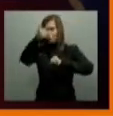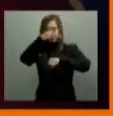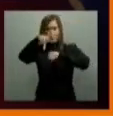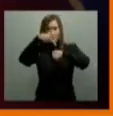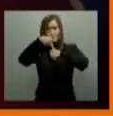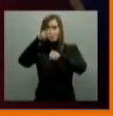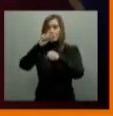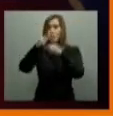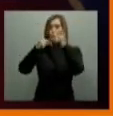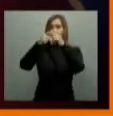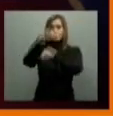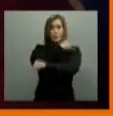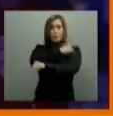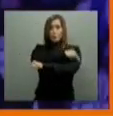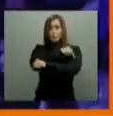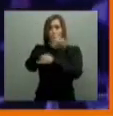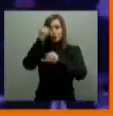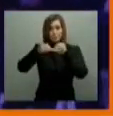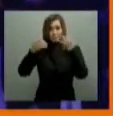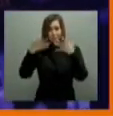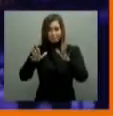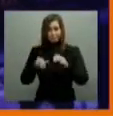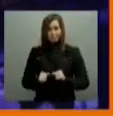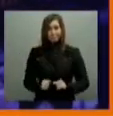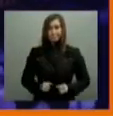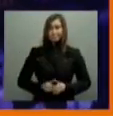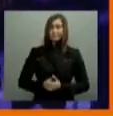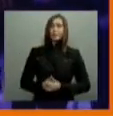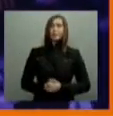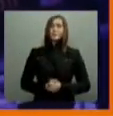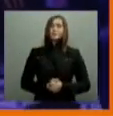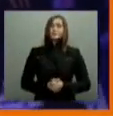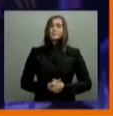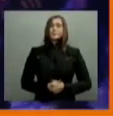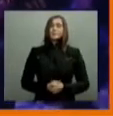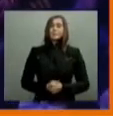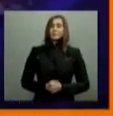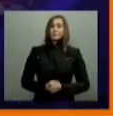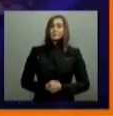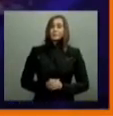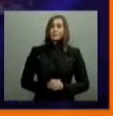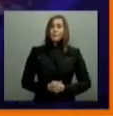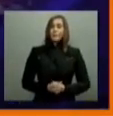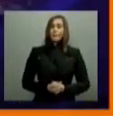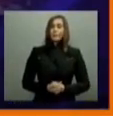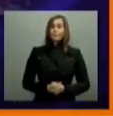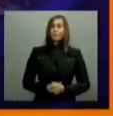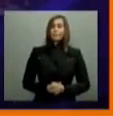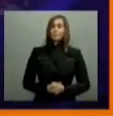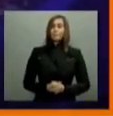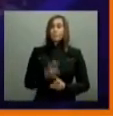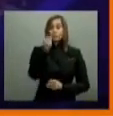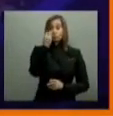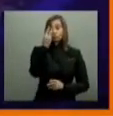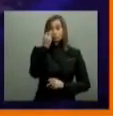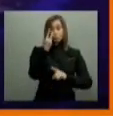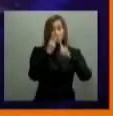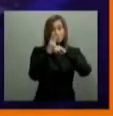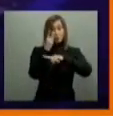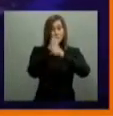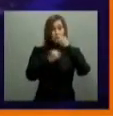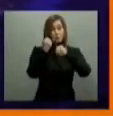del presupuesto dice que a diferencia del pasado los préstamos que ahora son para salvar vidas dice que la deuda